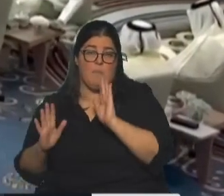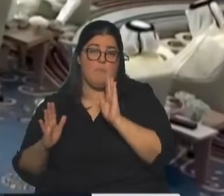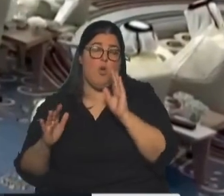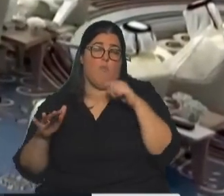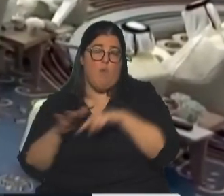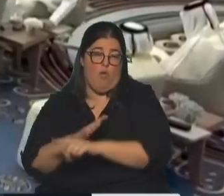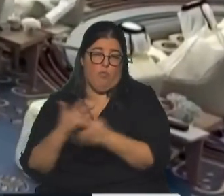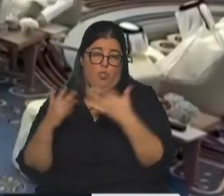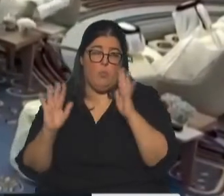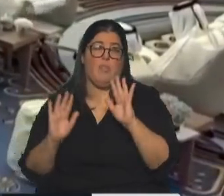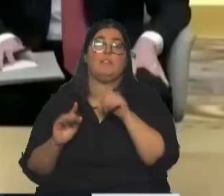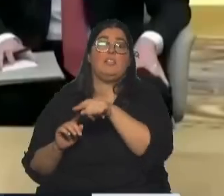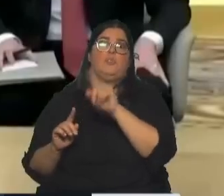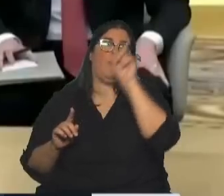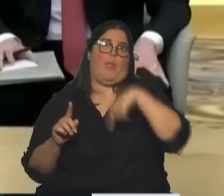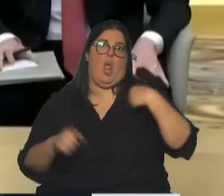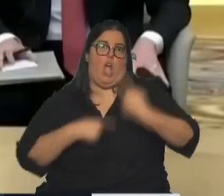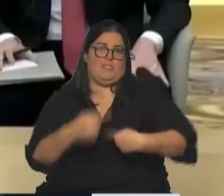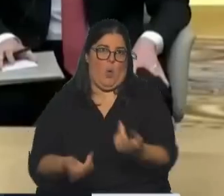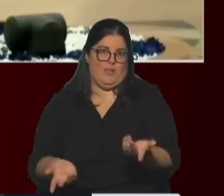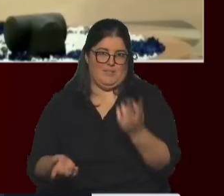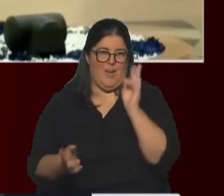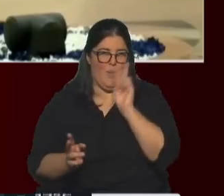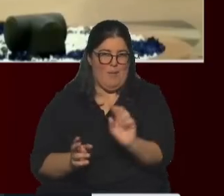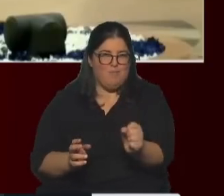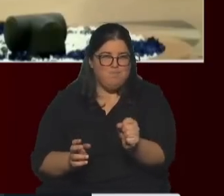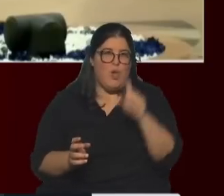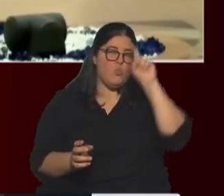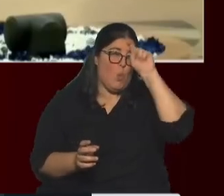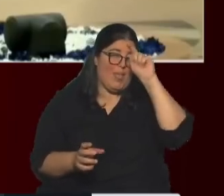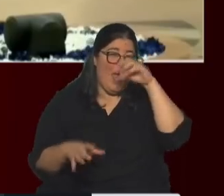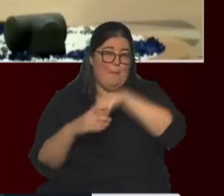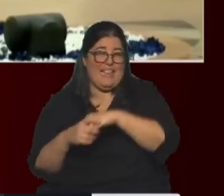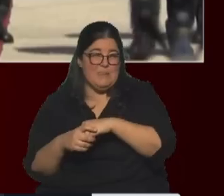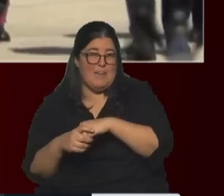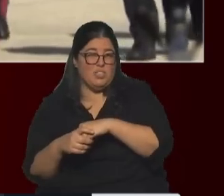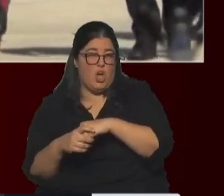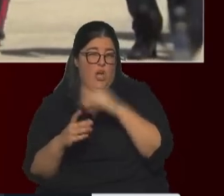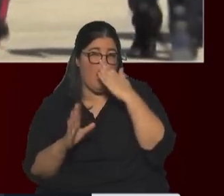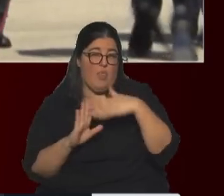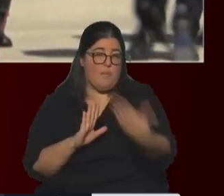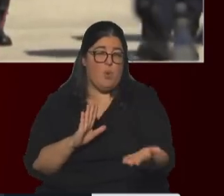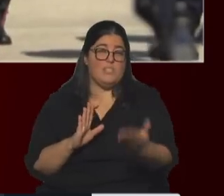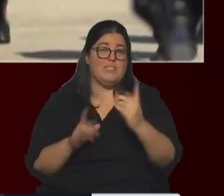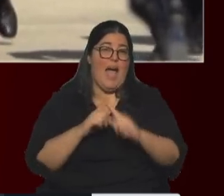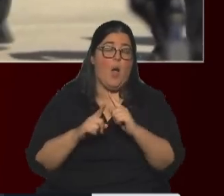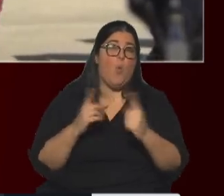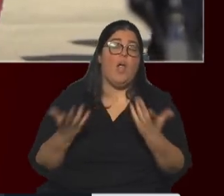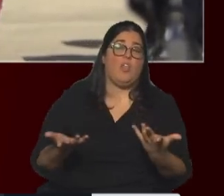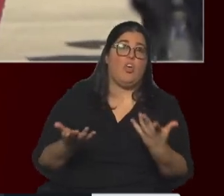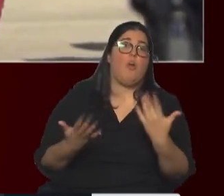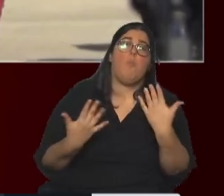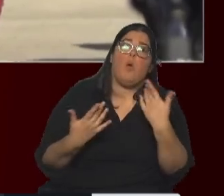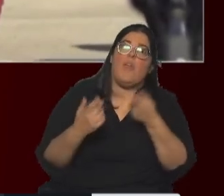esto va a tener consecuencias en el mediano plazo. Lo vimos, la participación de Turquía y pocos días después el acuerdo en torno a la posibilidad de